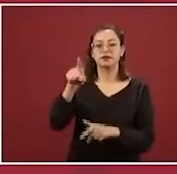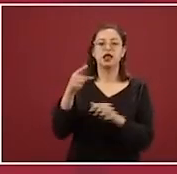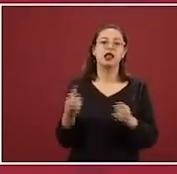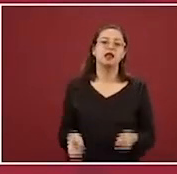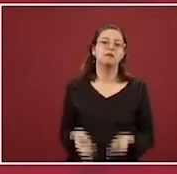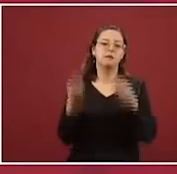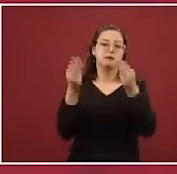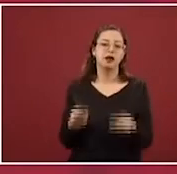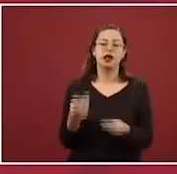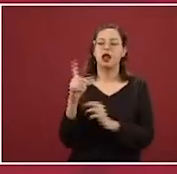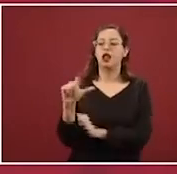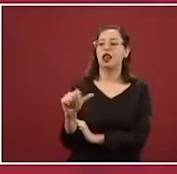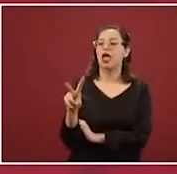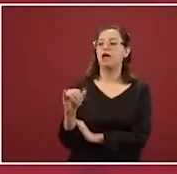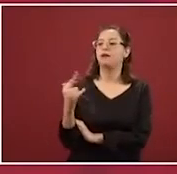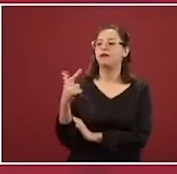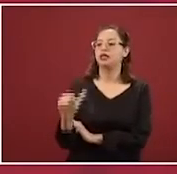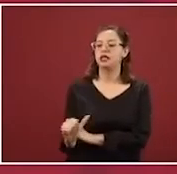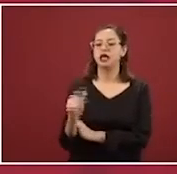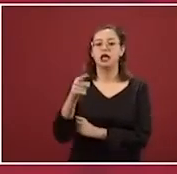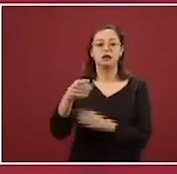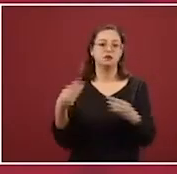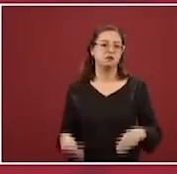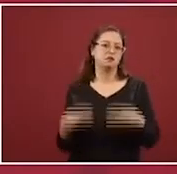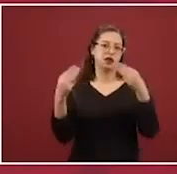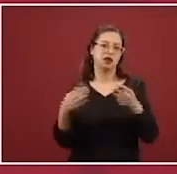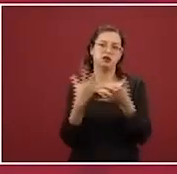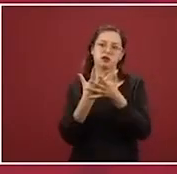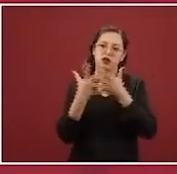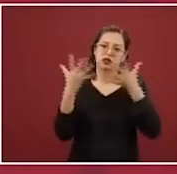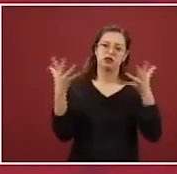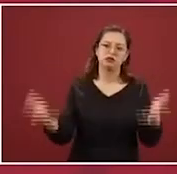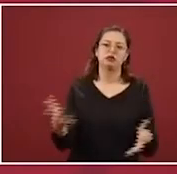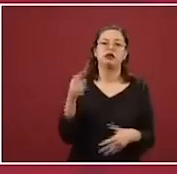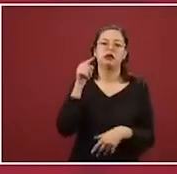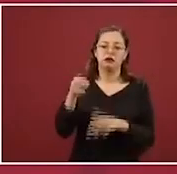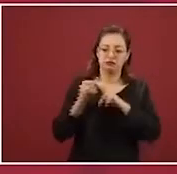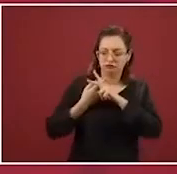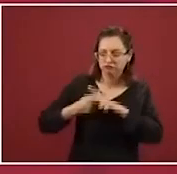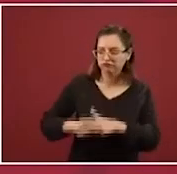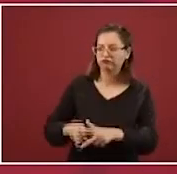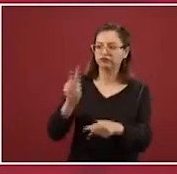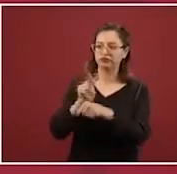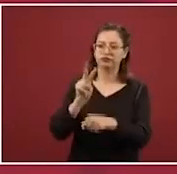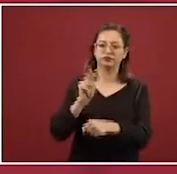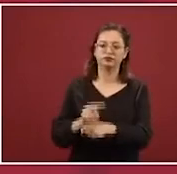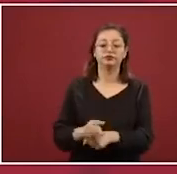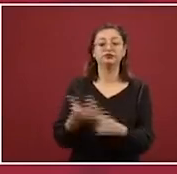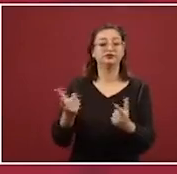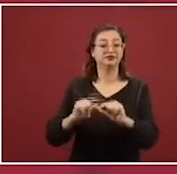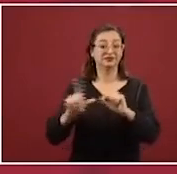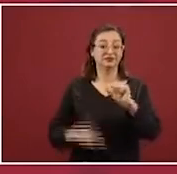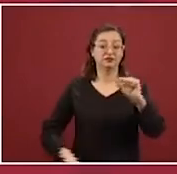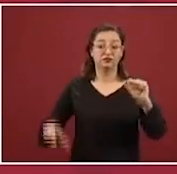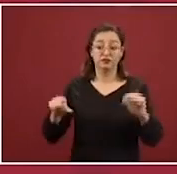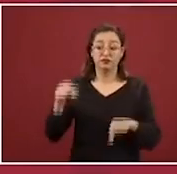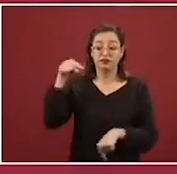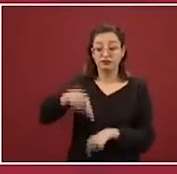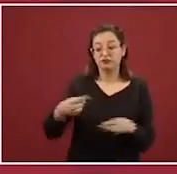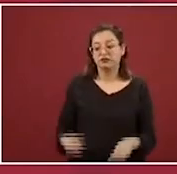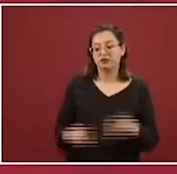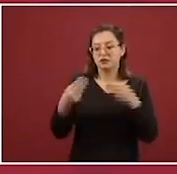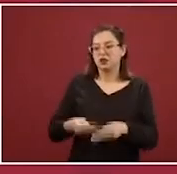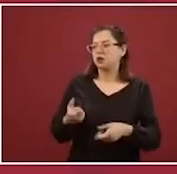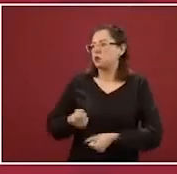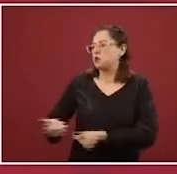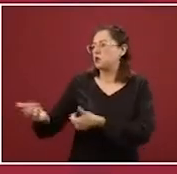Viga. Están invitados, un mercado muy significativo para esta temporada a nivel nacional, porque es uno de los